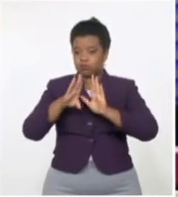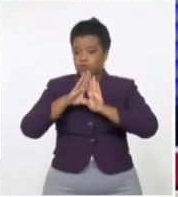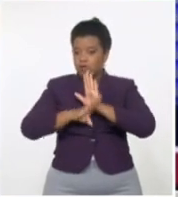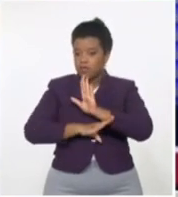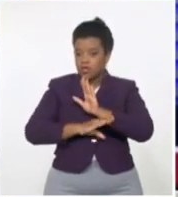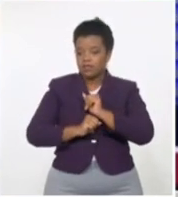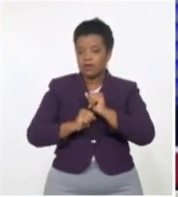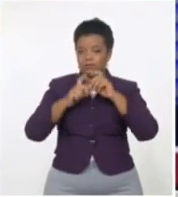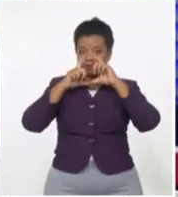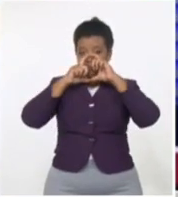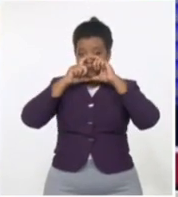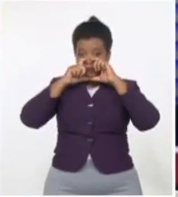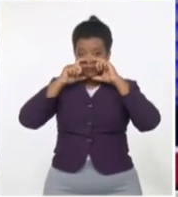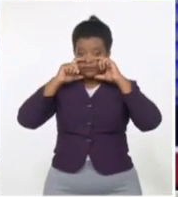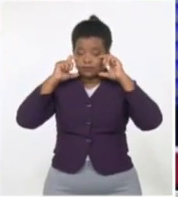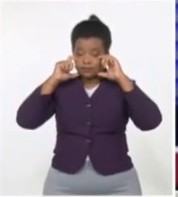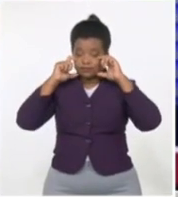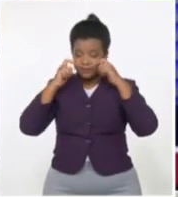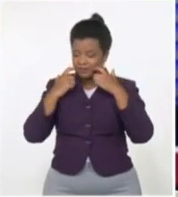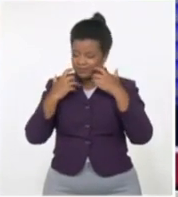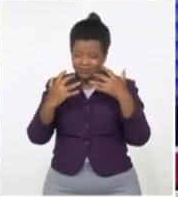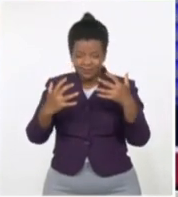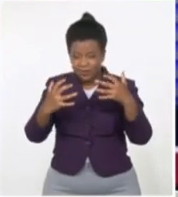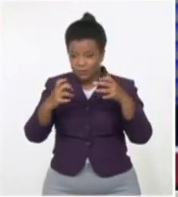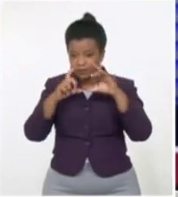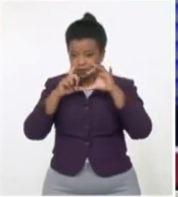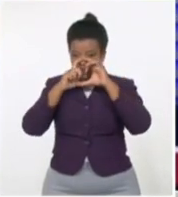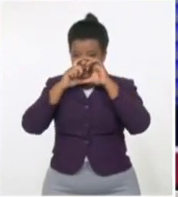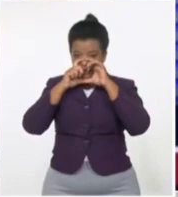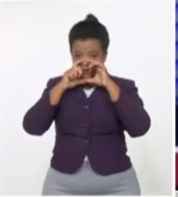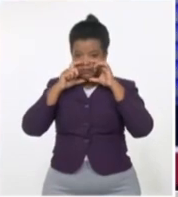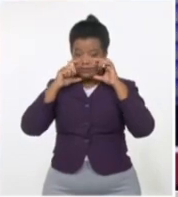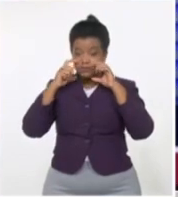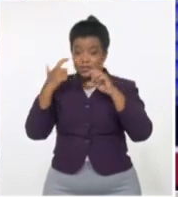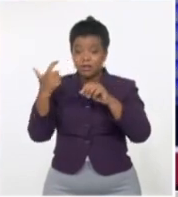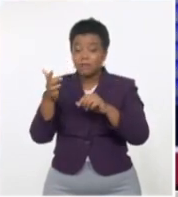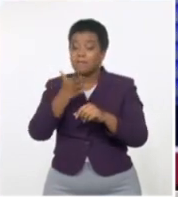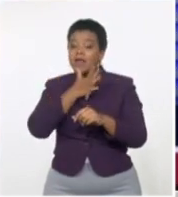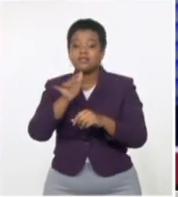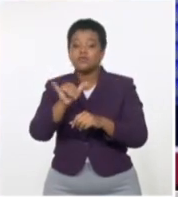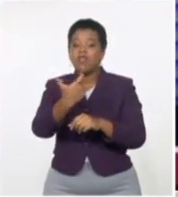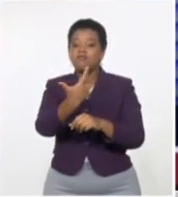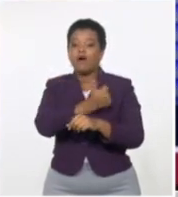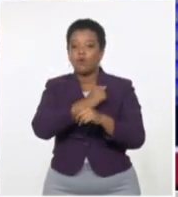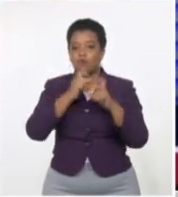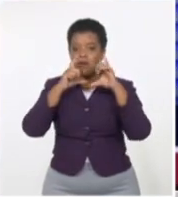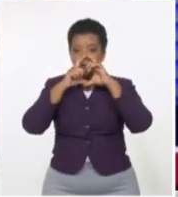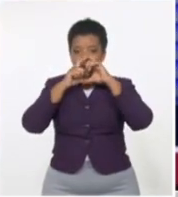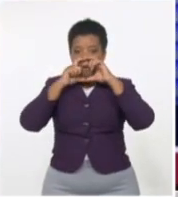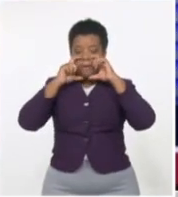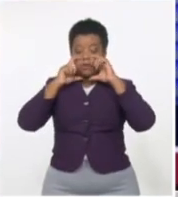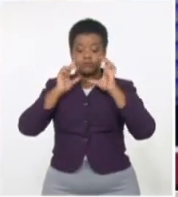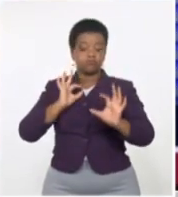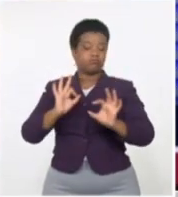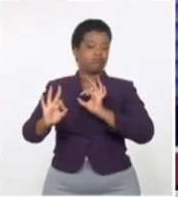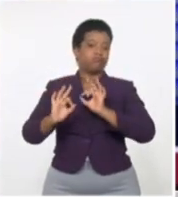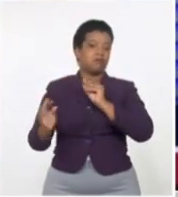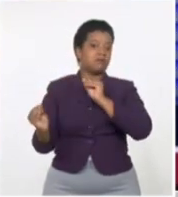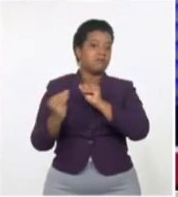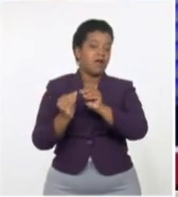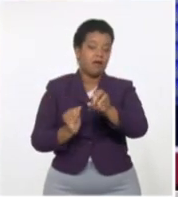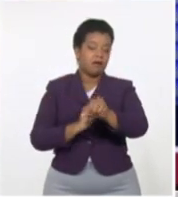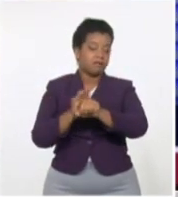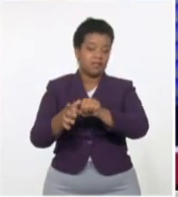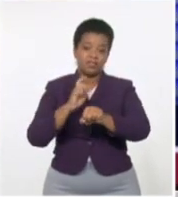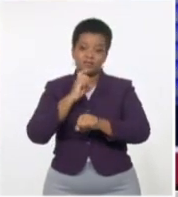uso de la mascarilla es importantísimo. Para mí, yo digo que la mejor vacuna que ha tenido este virus es la mascarilla. Nos protege muchísimo. Si la